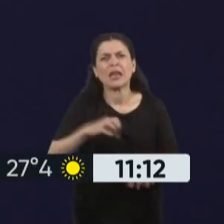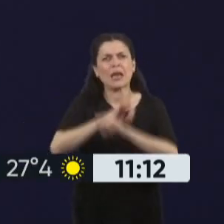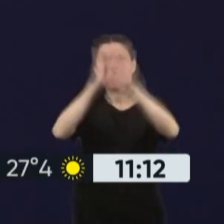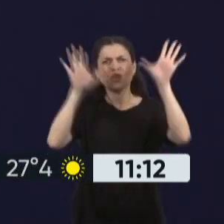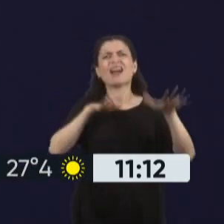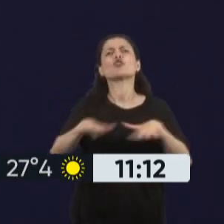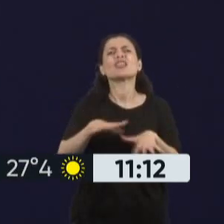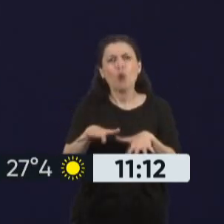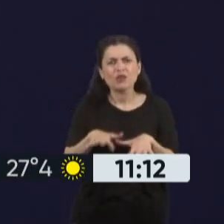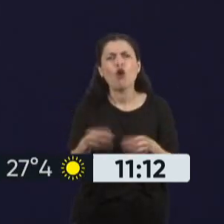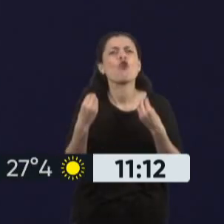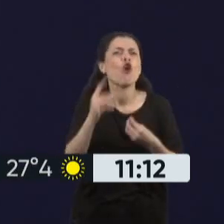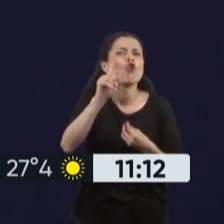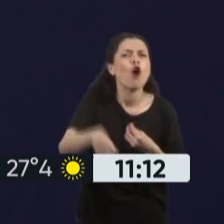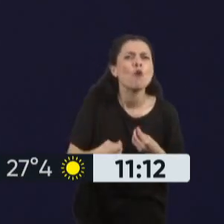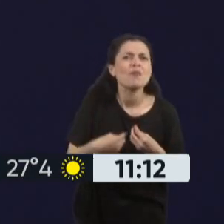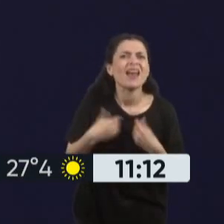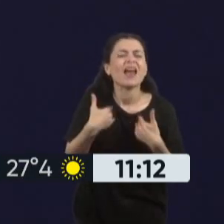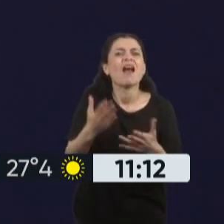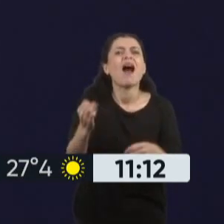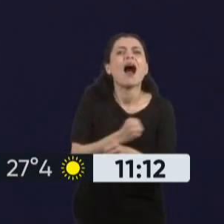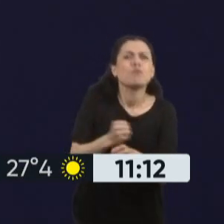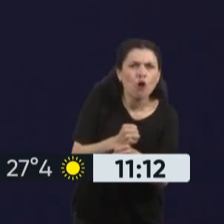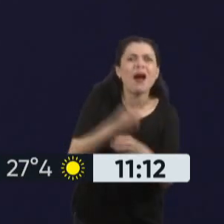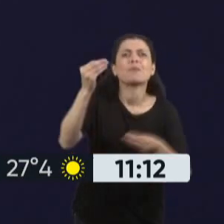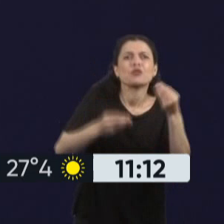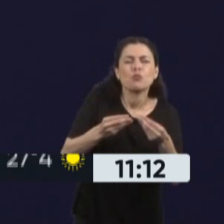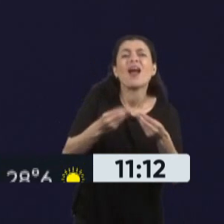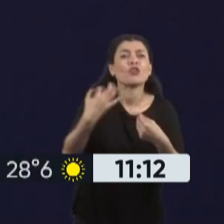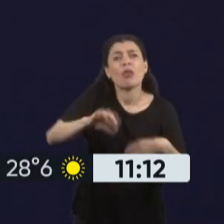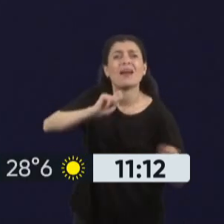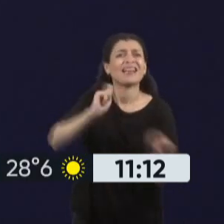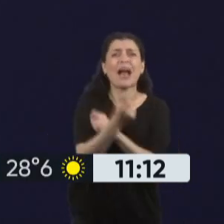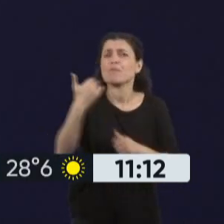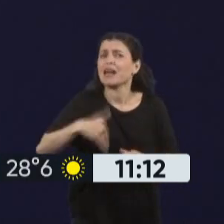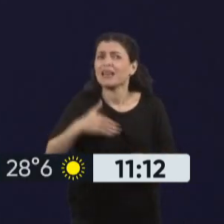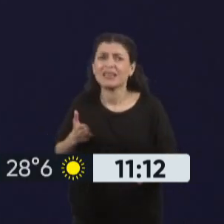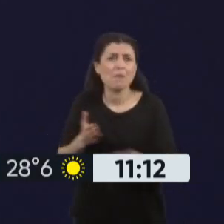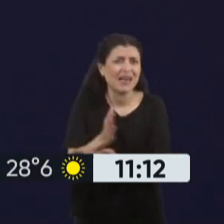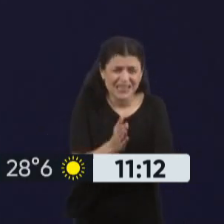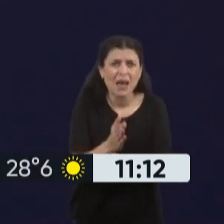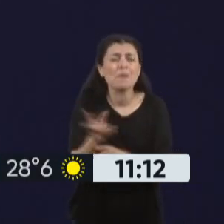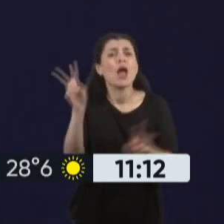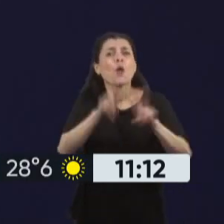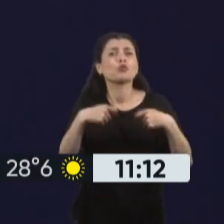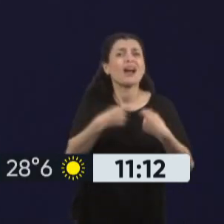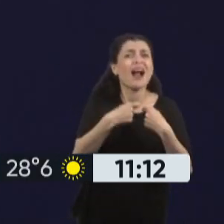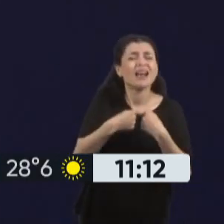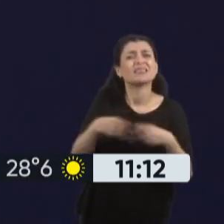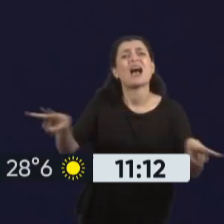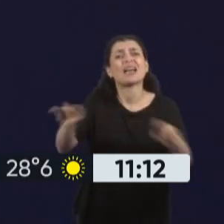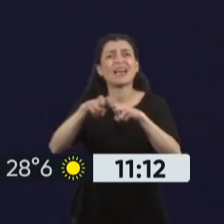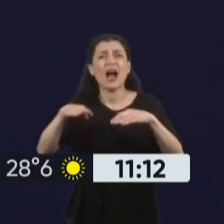las cuestiones que hacen a una Argentina distinta, donde el equilibrio fiscal es regla y